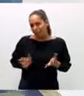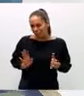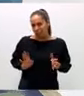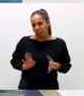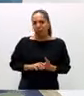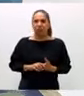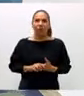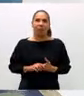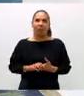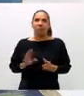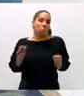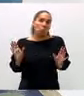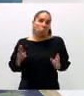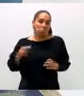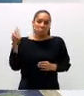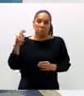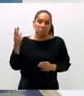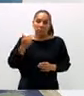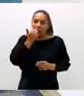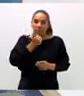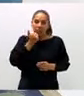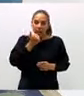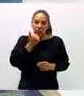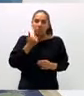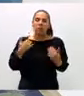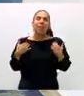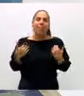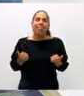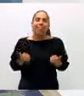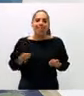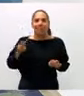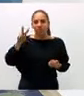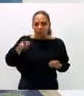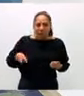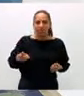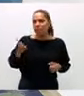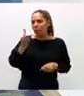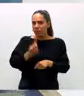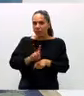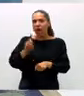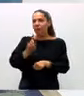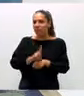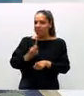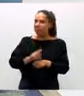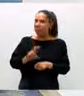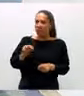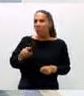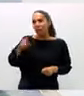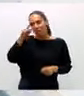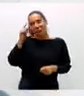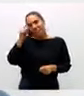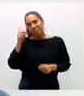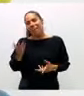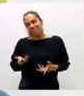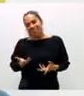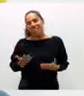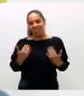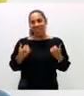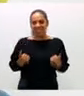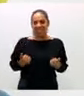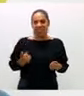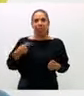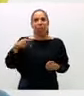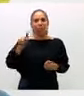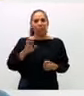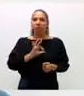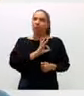tan fácil, no se resuelve así de sencillo. Simplemente, como caso de estudio, está pautado para que podamos identificar bien